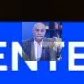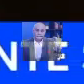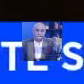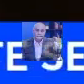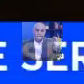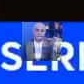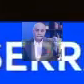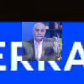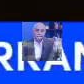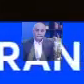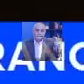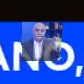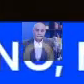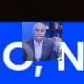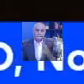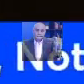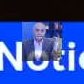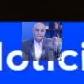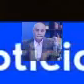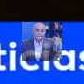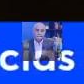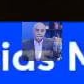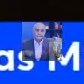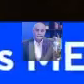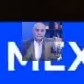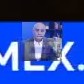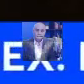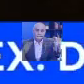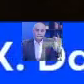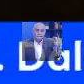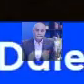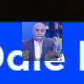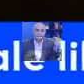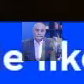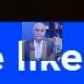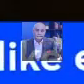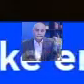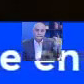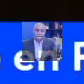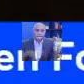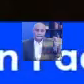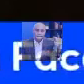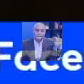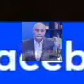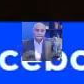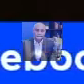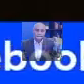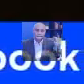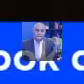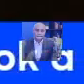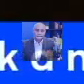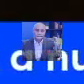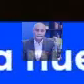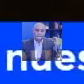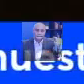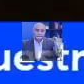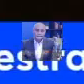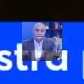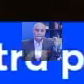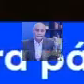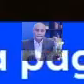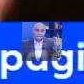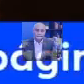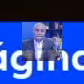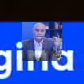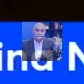para nadie este tipo de ataques, este tipo de ventajas, Vicente. Yo creo que hay que respaldar a todos